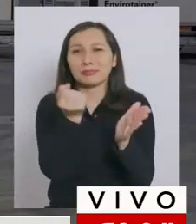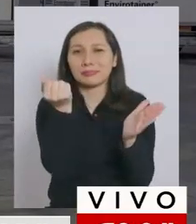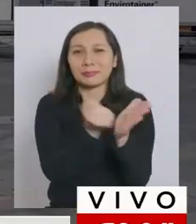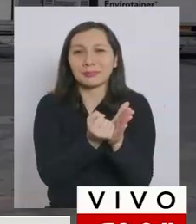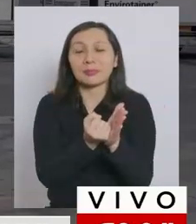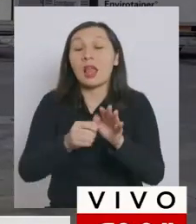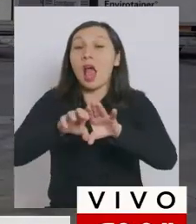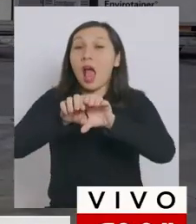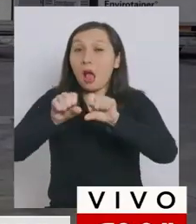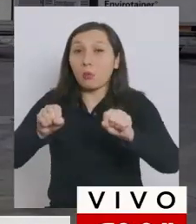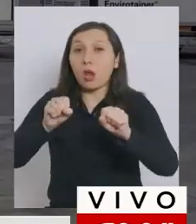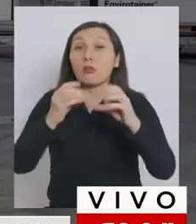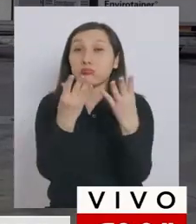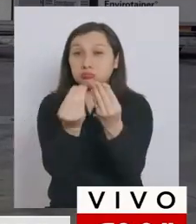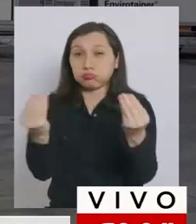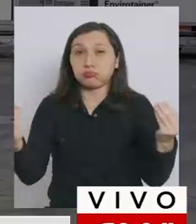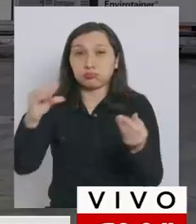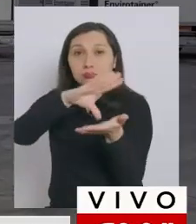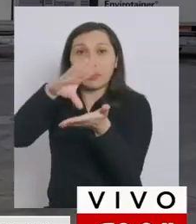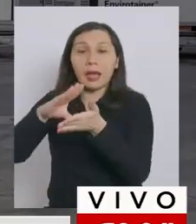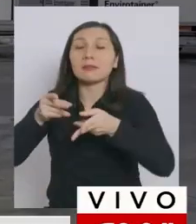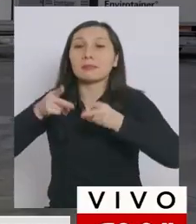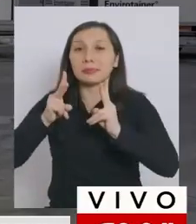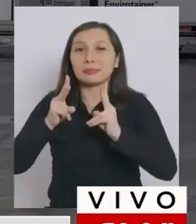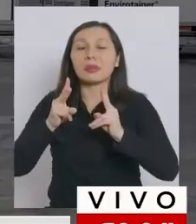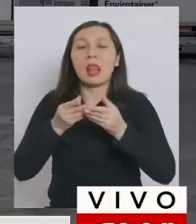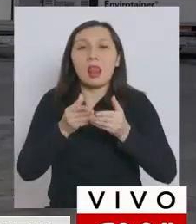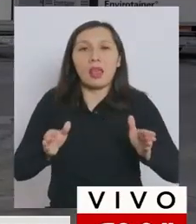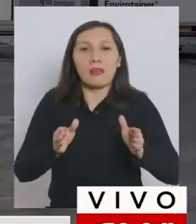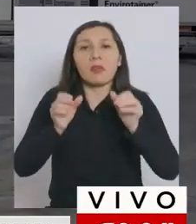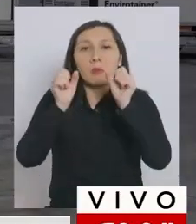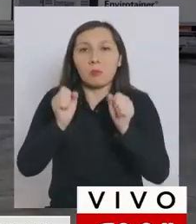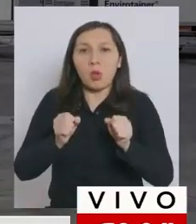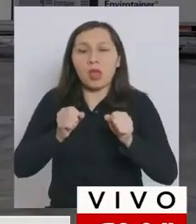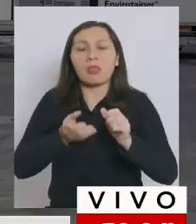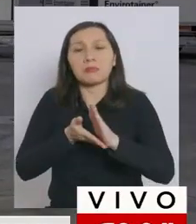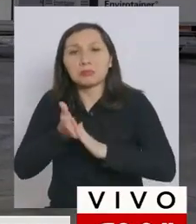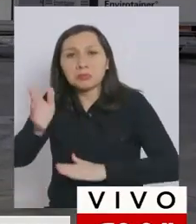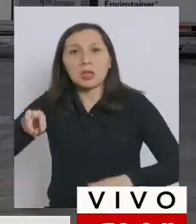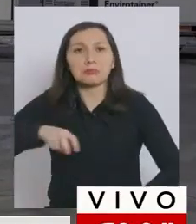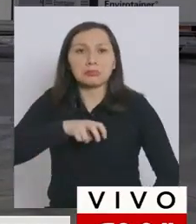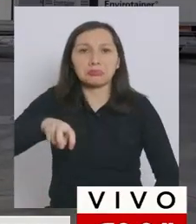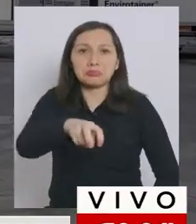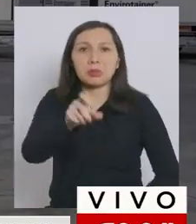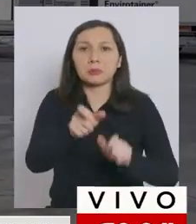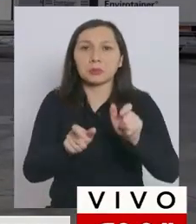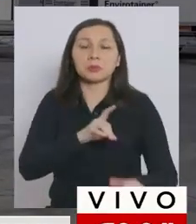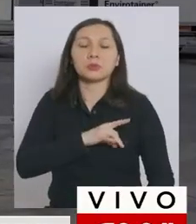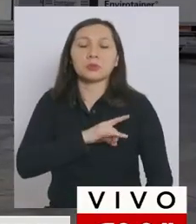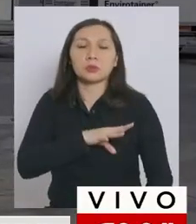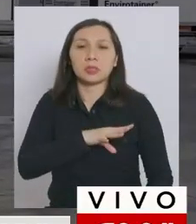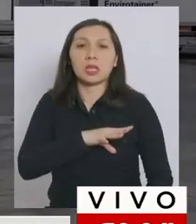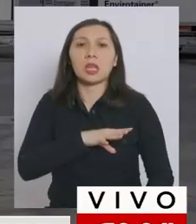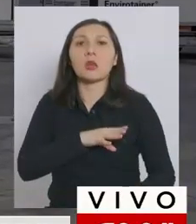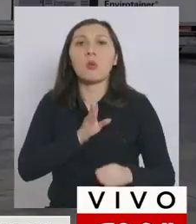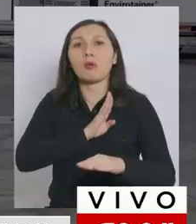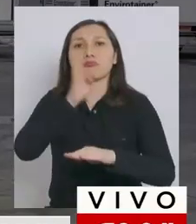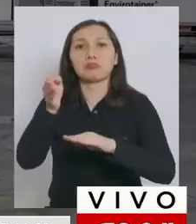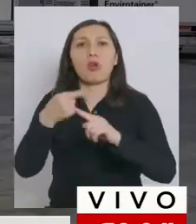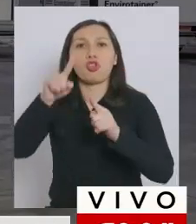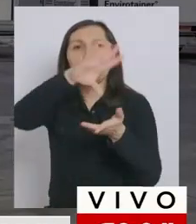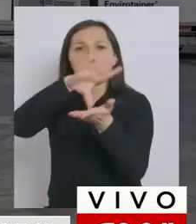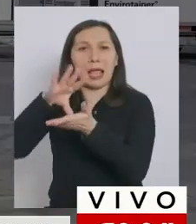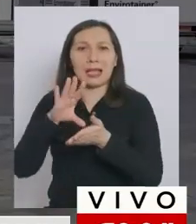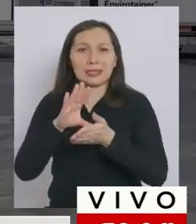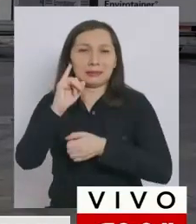un acuerdo entre muchos países otorgue mayores libertades y movilidades a los ciudadanos chilenos a nivel internacional